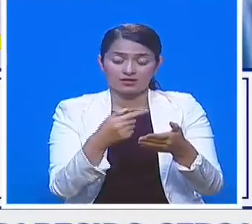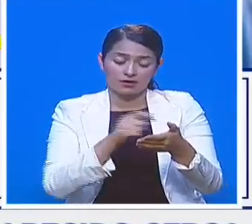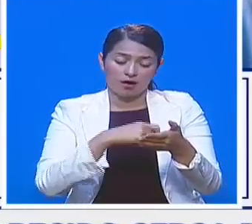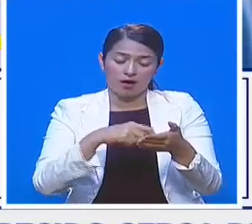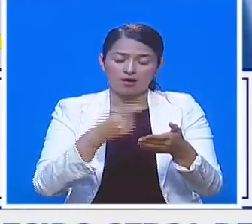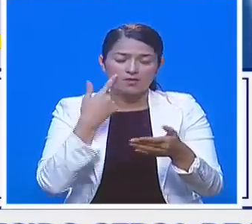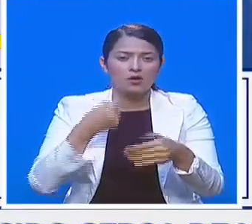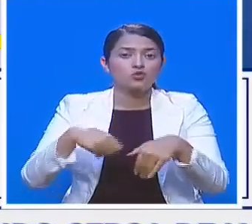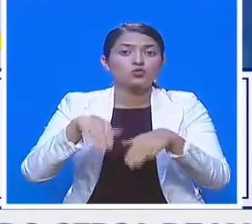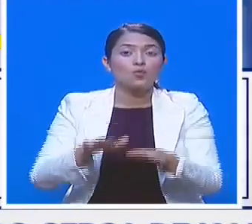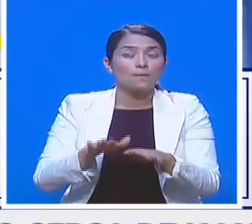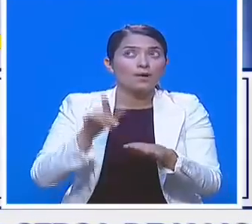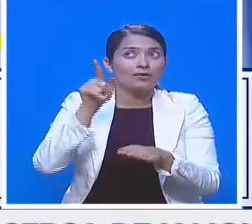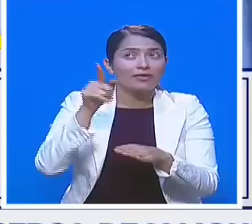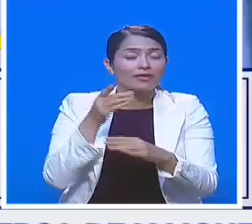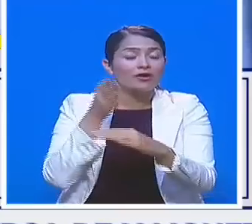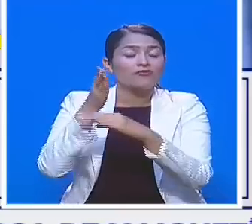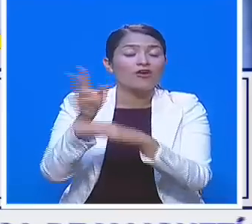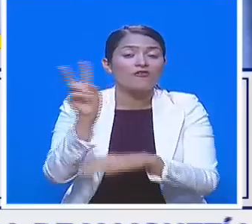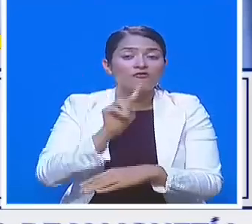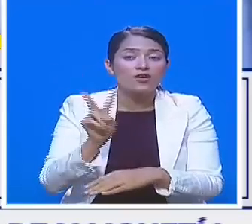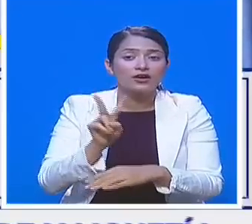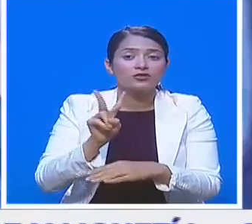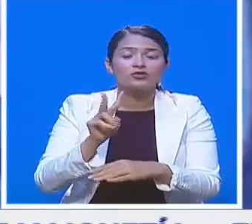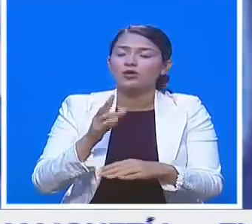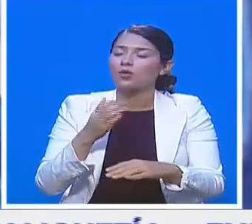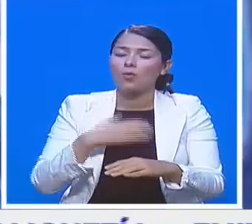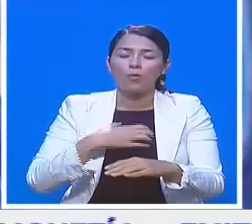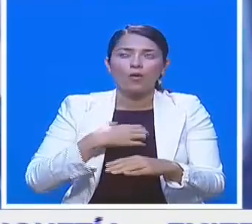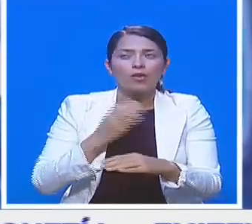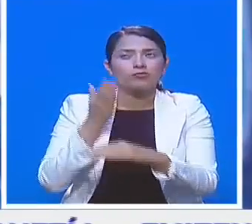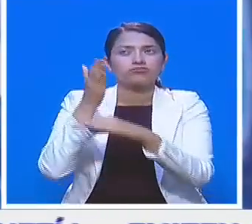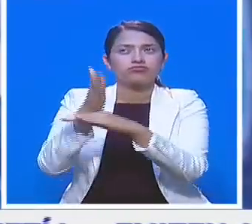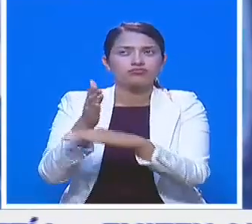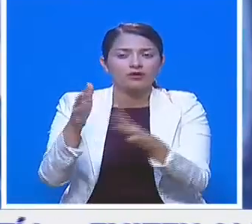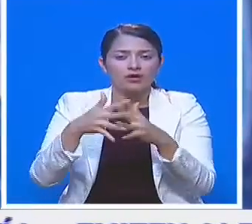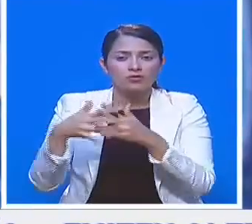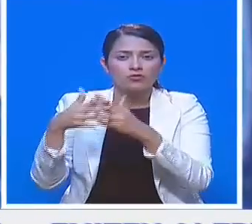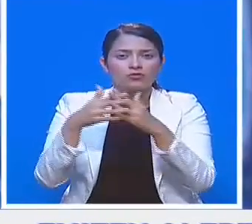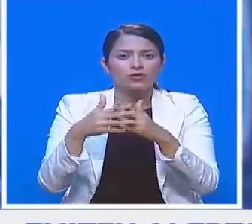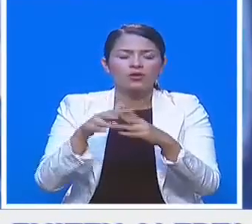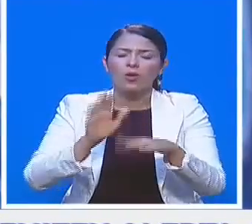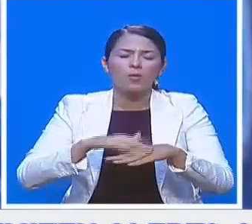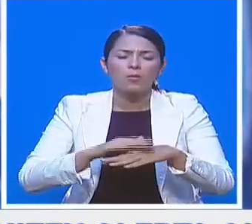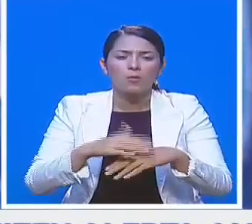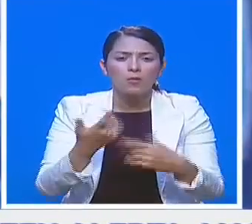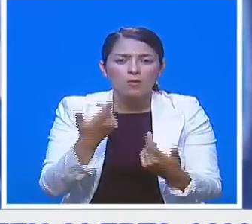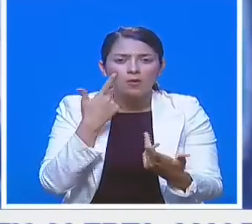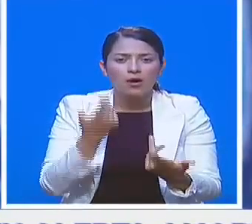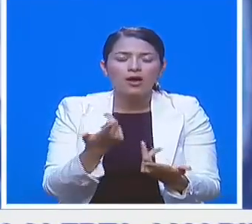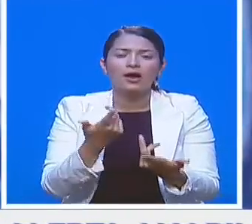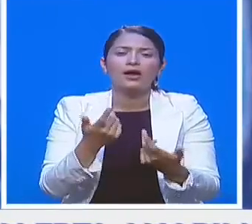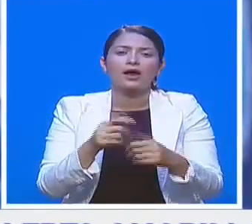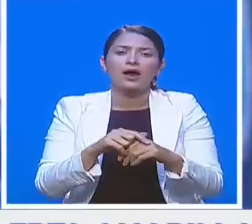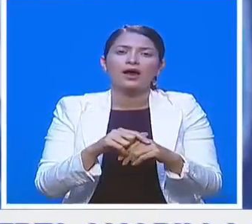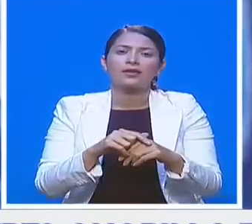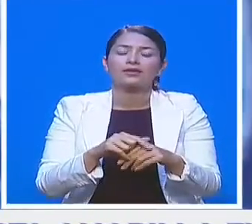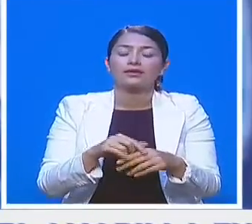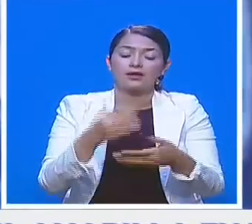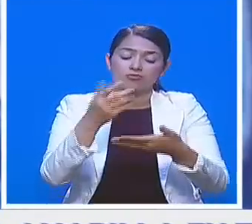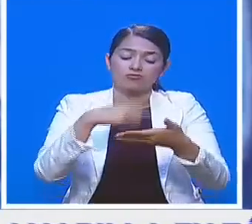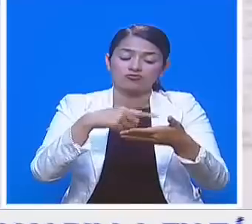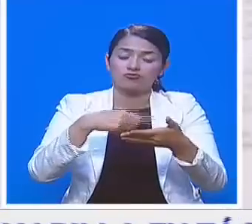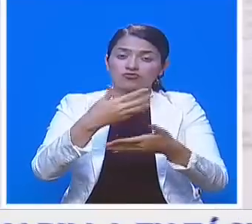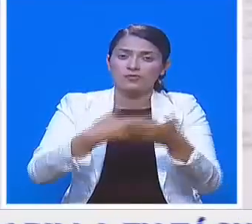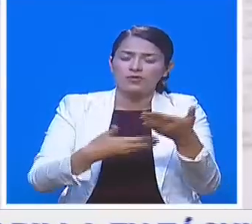de la entrada de venezolanos responde a unos temas de eficiencia en la emisión de